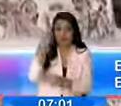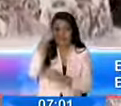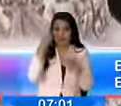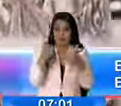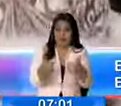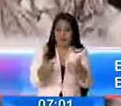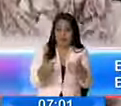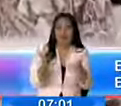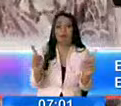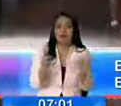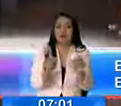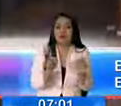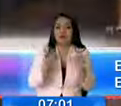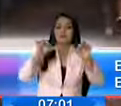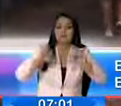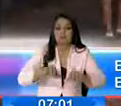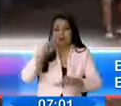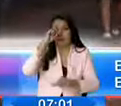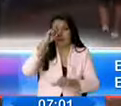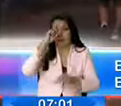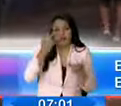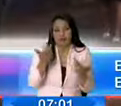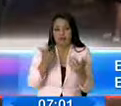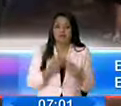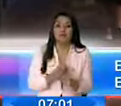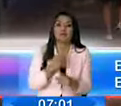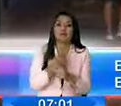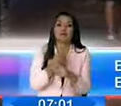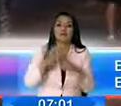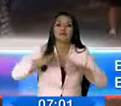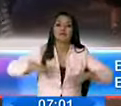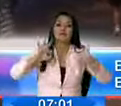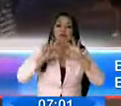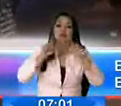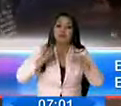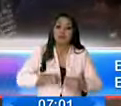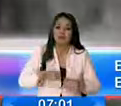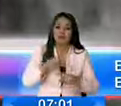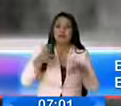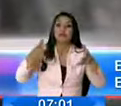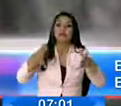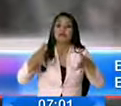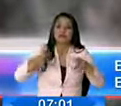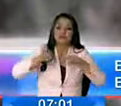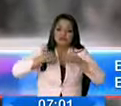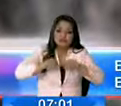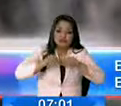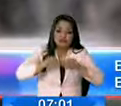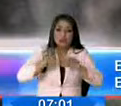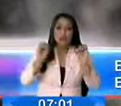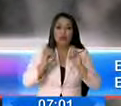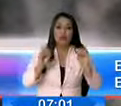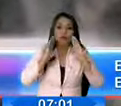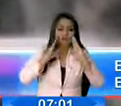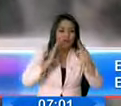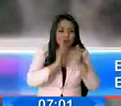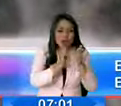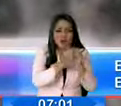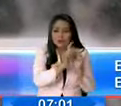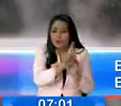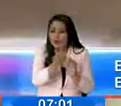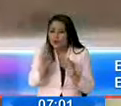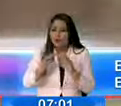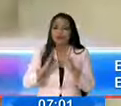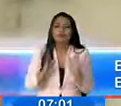que están provocando. Por ello, destacan la importancia del educador, quien debe prestar atención a cada uno de sus